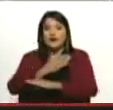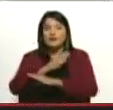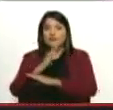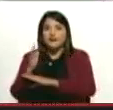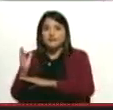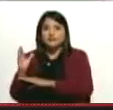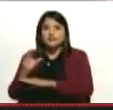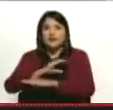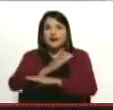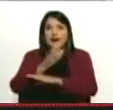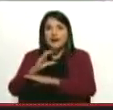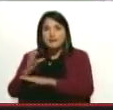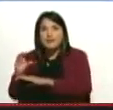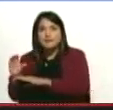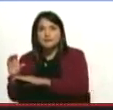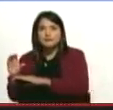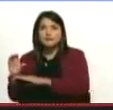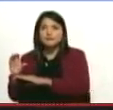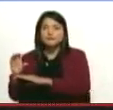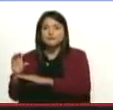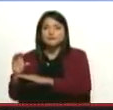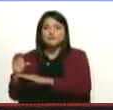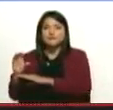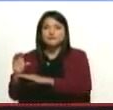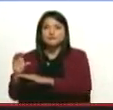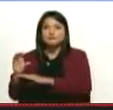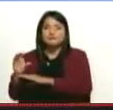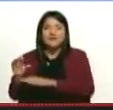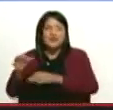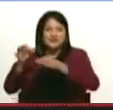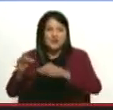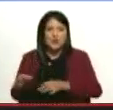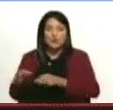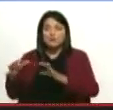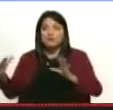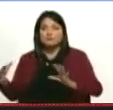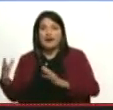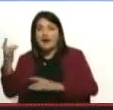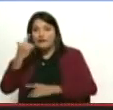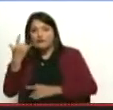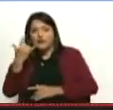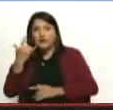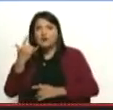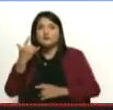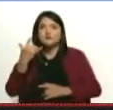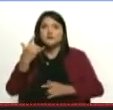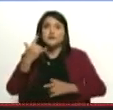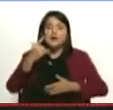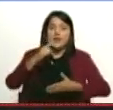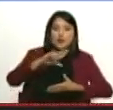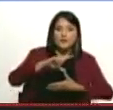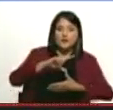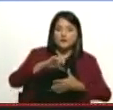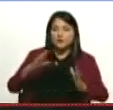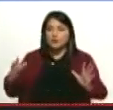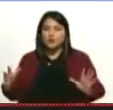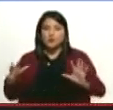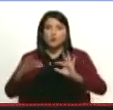entre África y latinoamérica y el resto de la diáspora